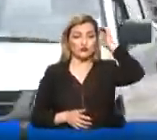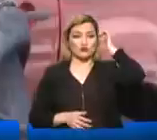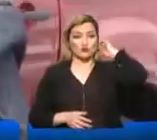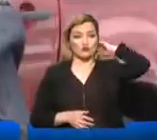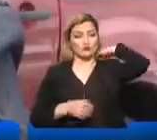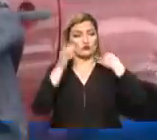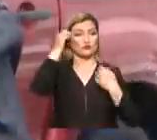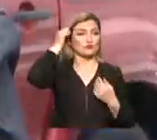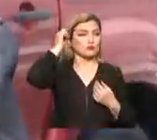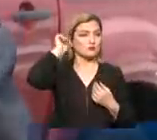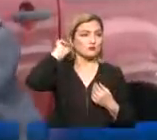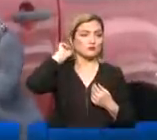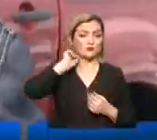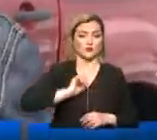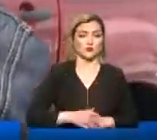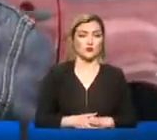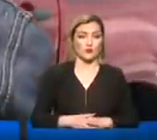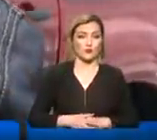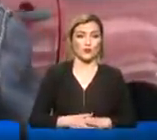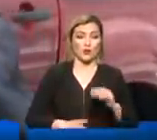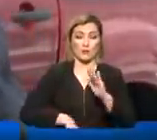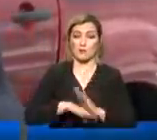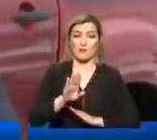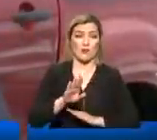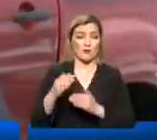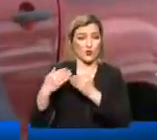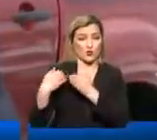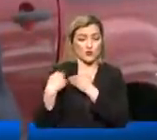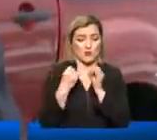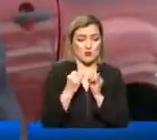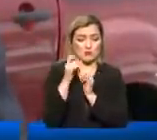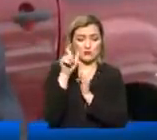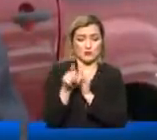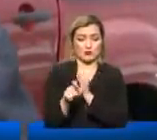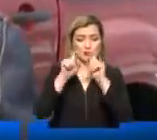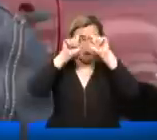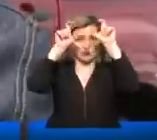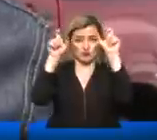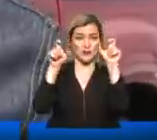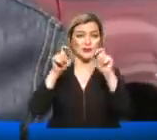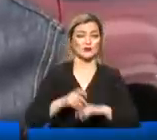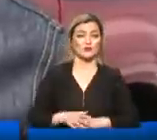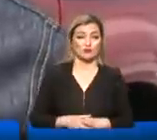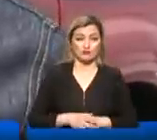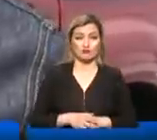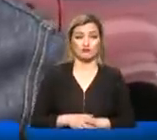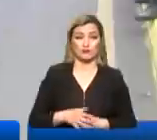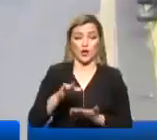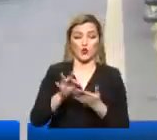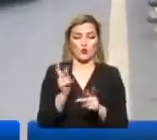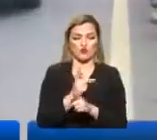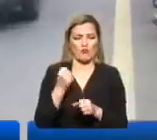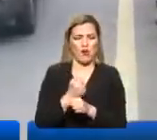normalidad. Vamos a tener gran responsabilidad ya los ciudadanos, los empresarios, porque este es un cantón muy